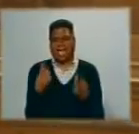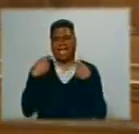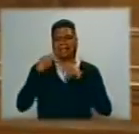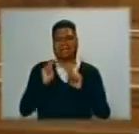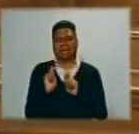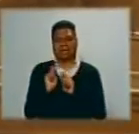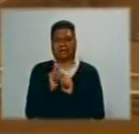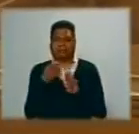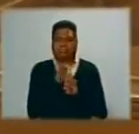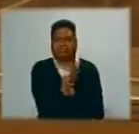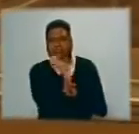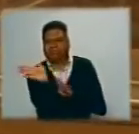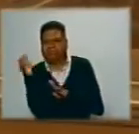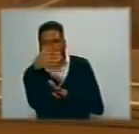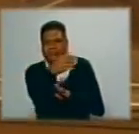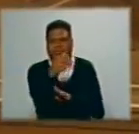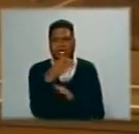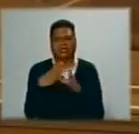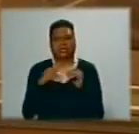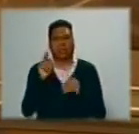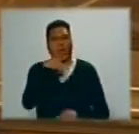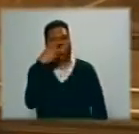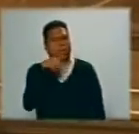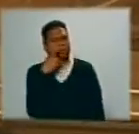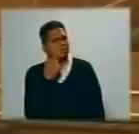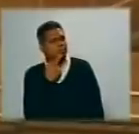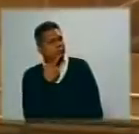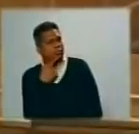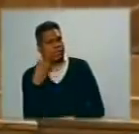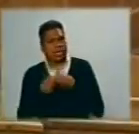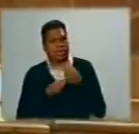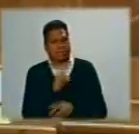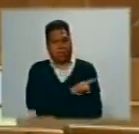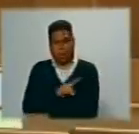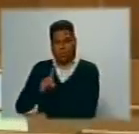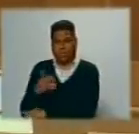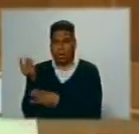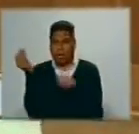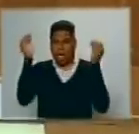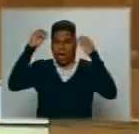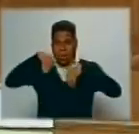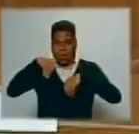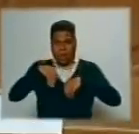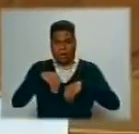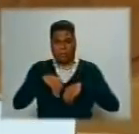desviar la aplicación de los medios políticos sucesivos ordenados por el Acuerdo de Ginebra de